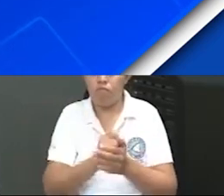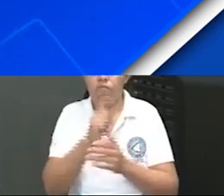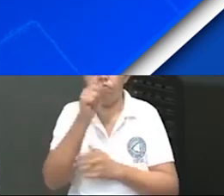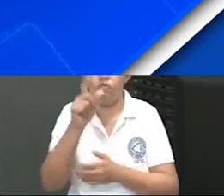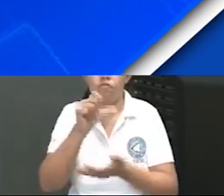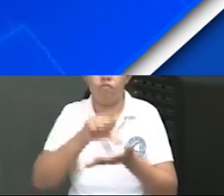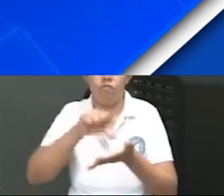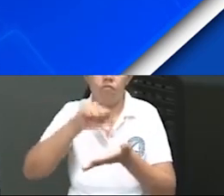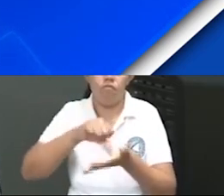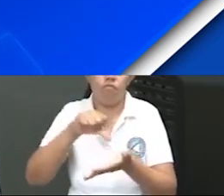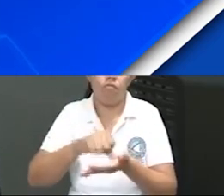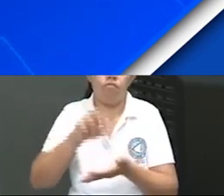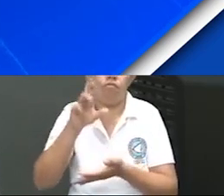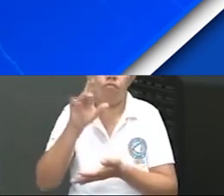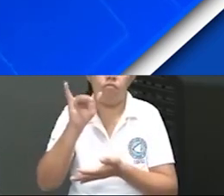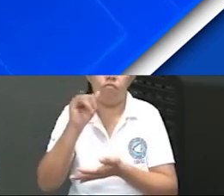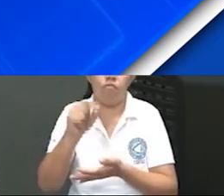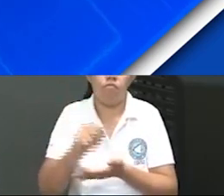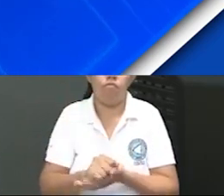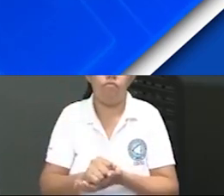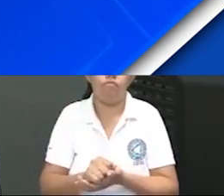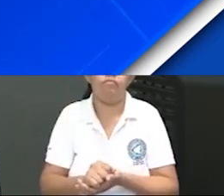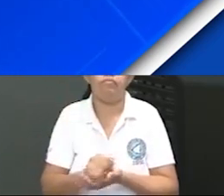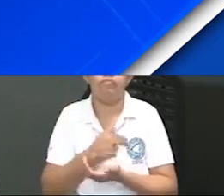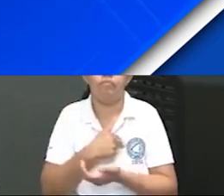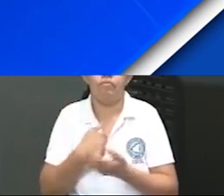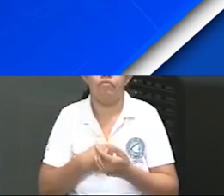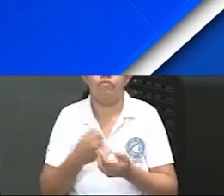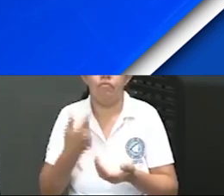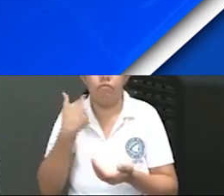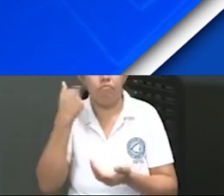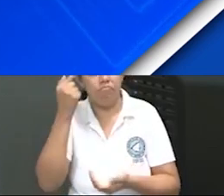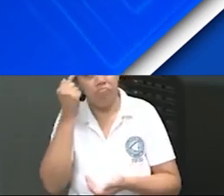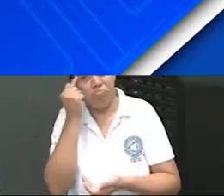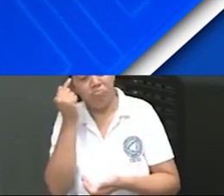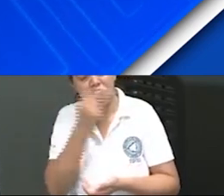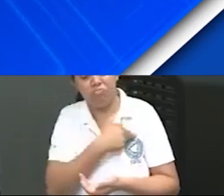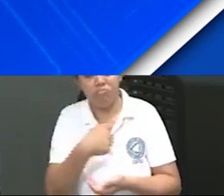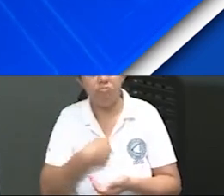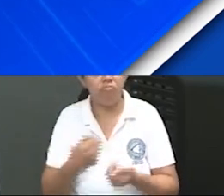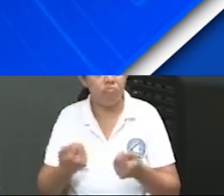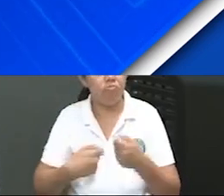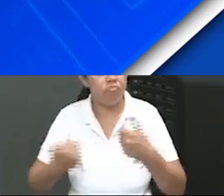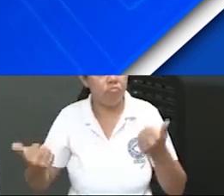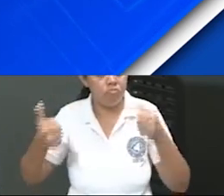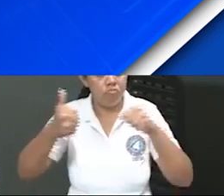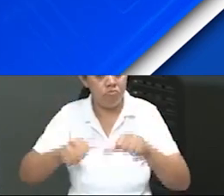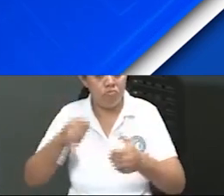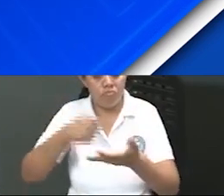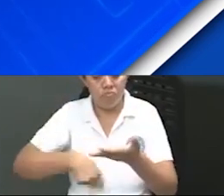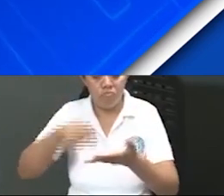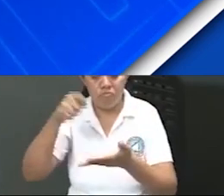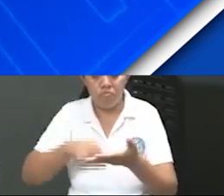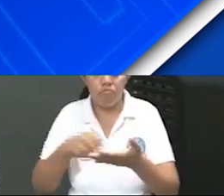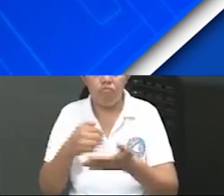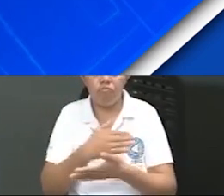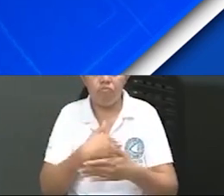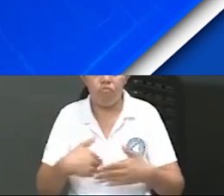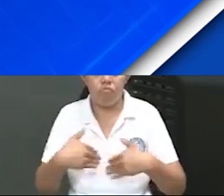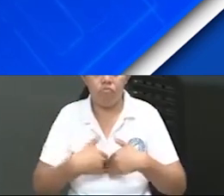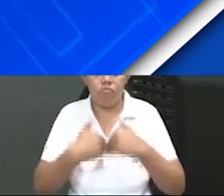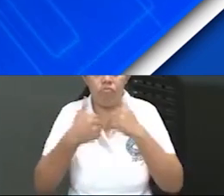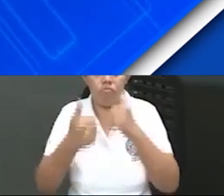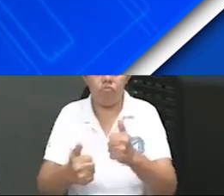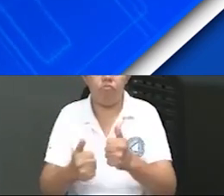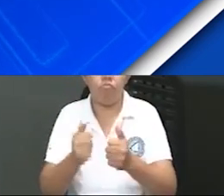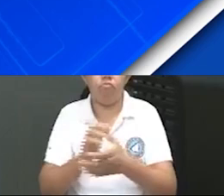República Islámica de Irán se considera autorizados, registrados en el Ministerio de